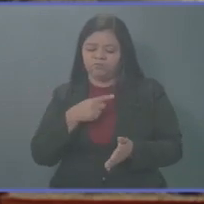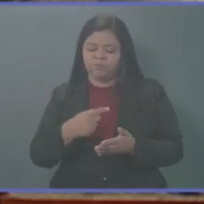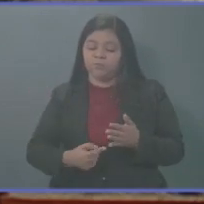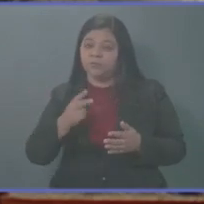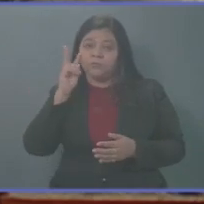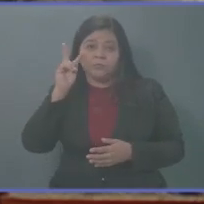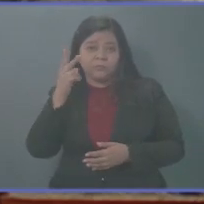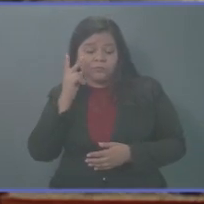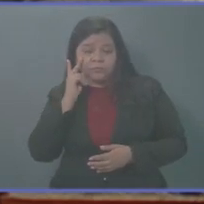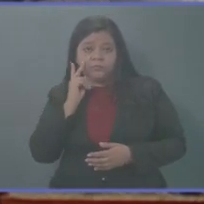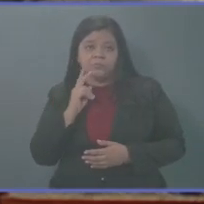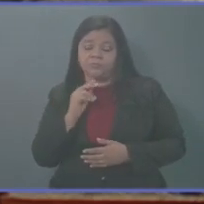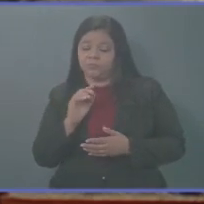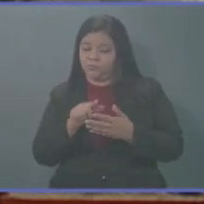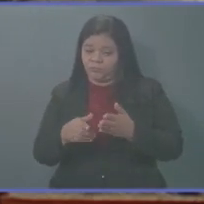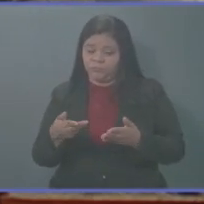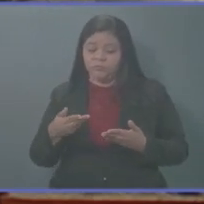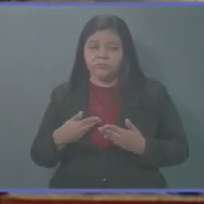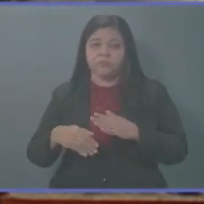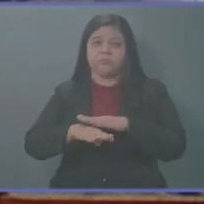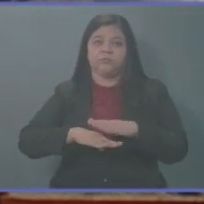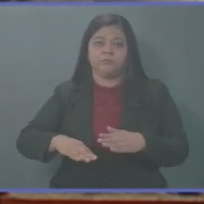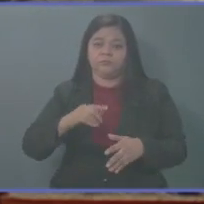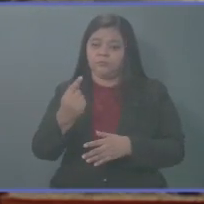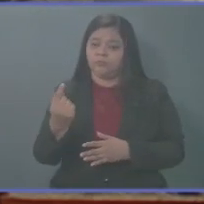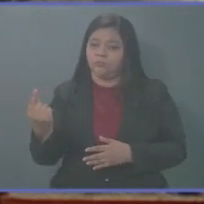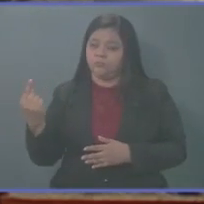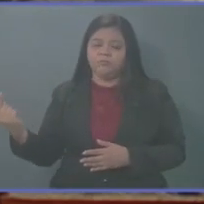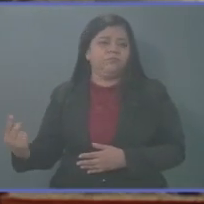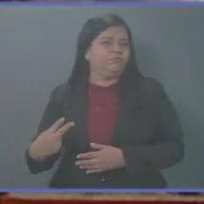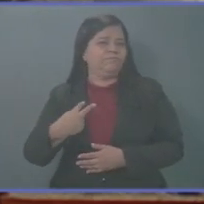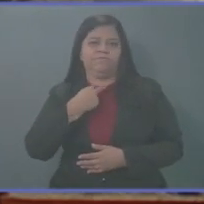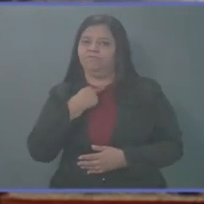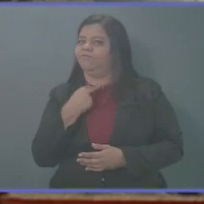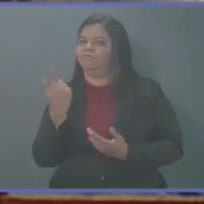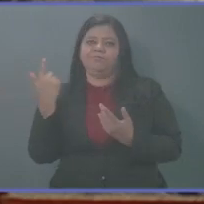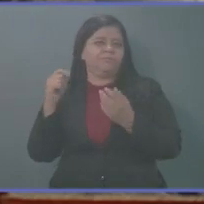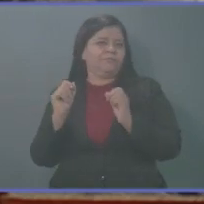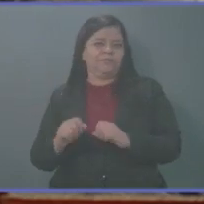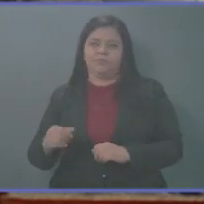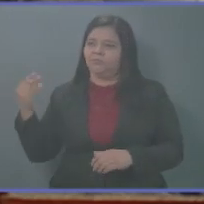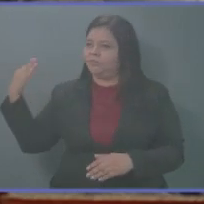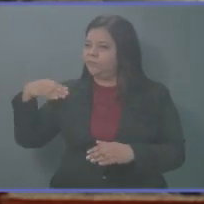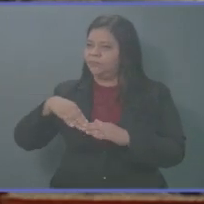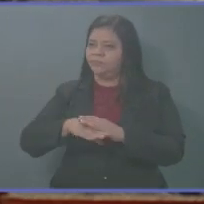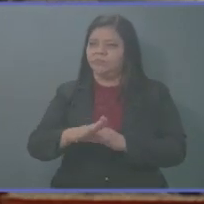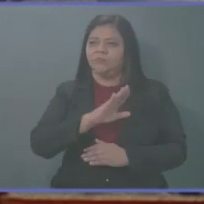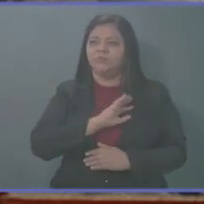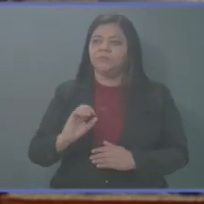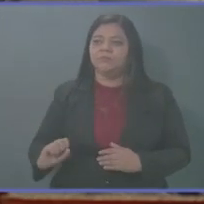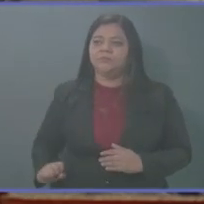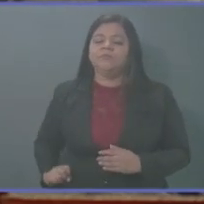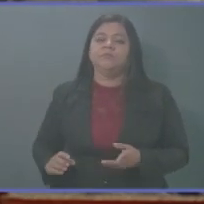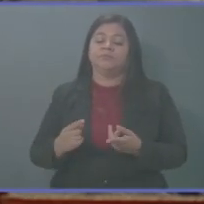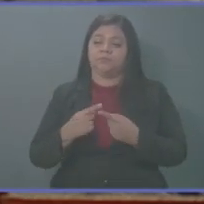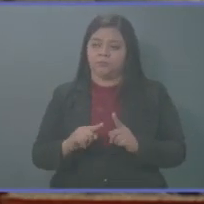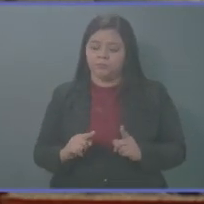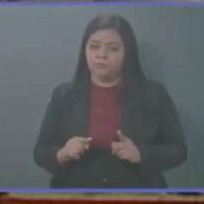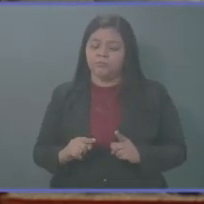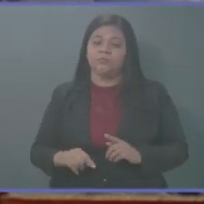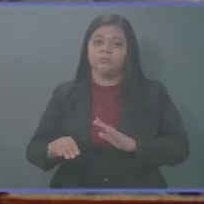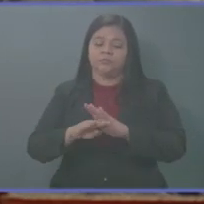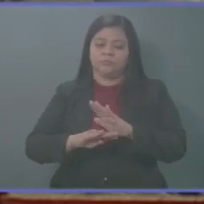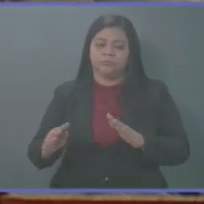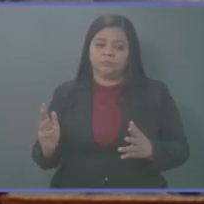y limita el derecho fundamental de los salvadoreños de ingresar y transitar libremente en el territorio del país, conforme